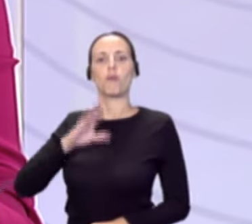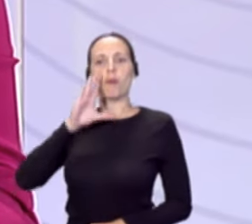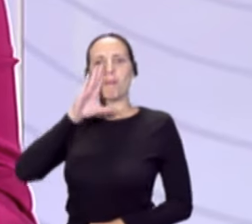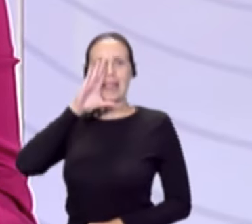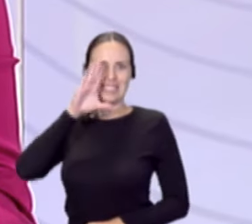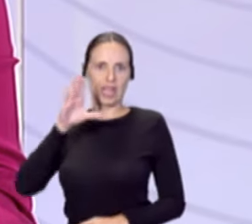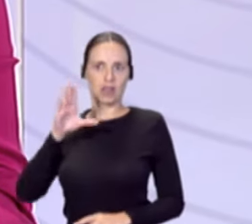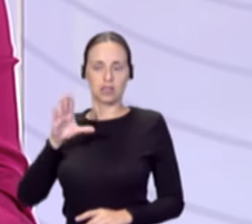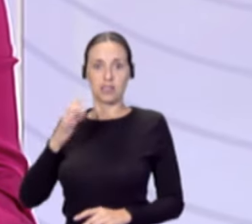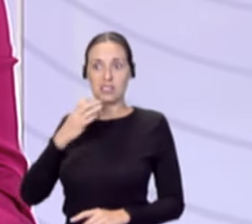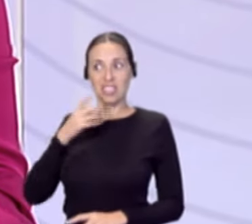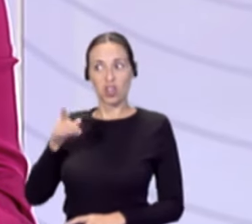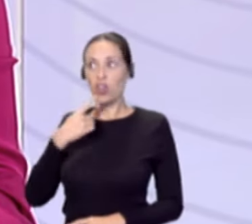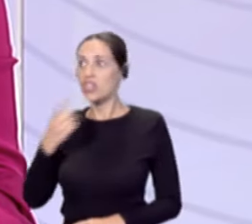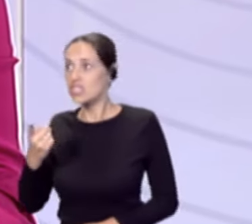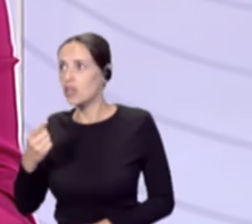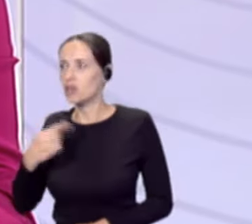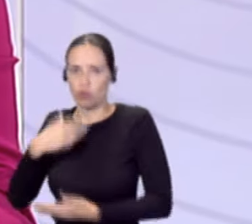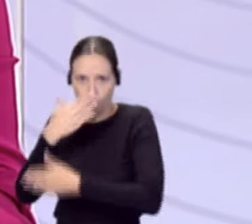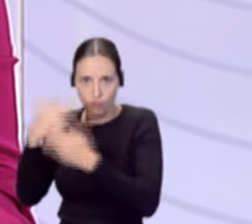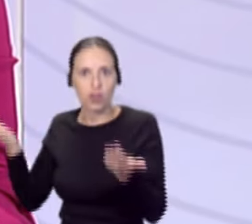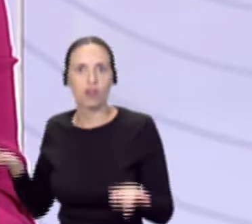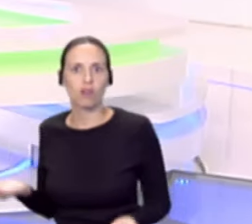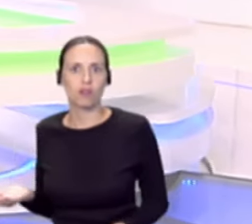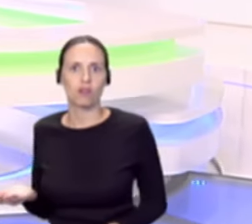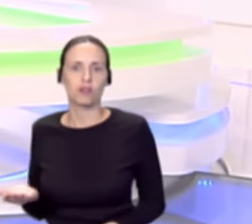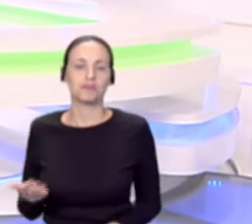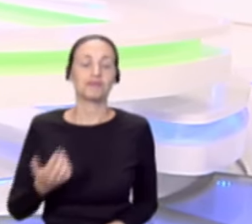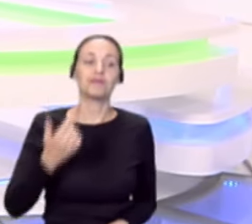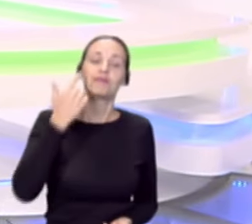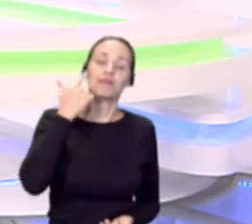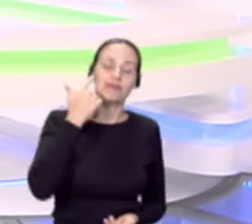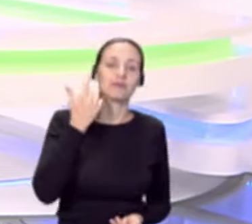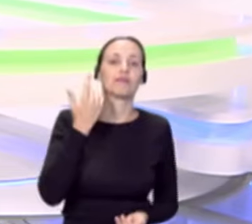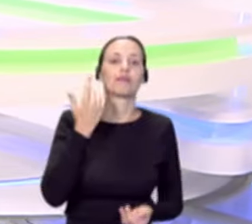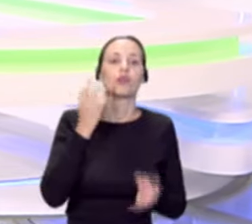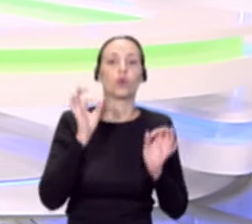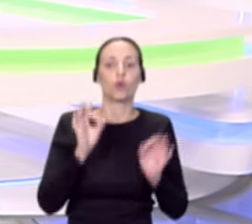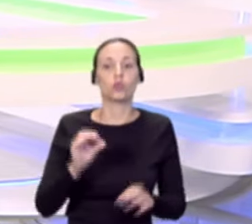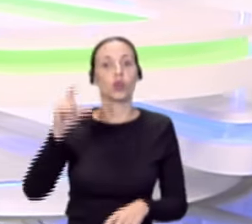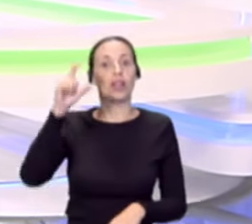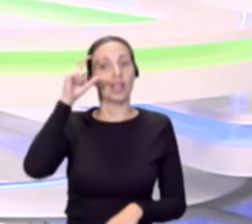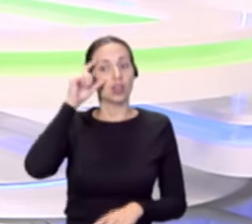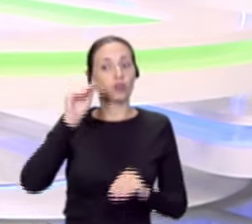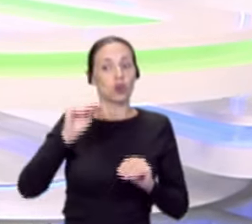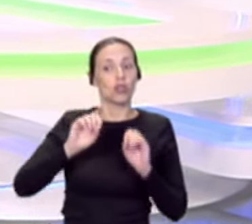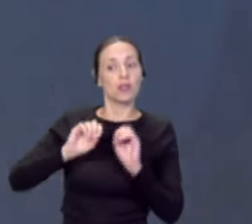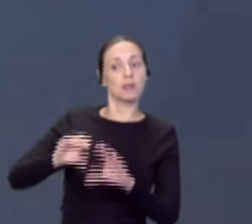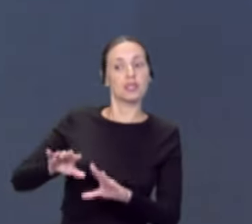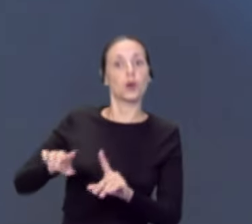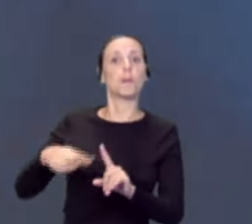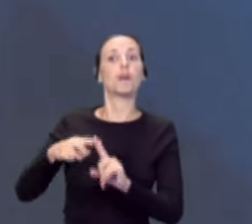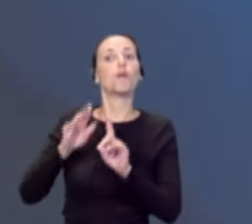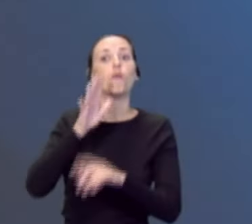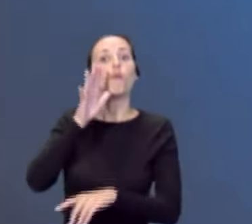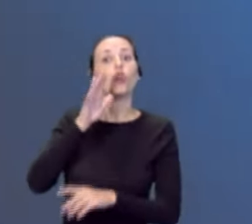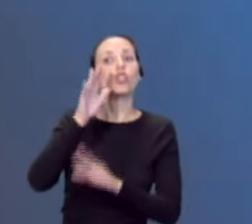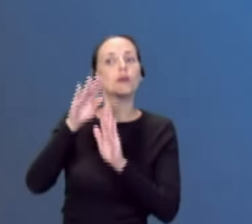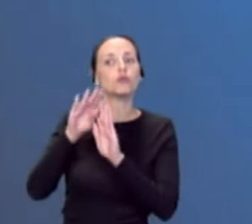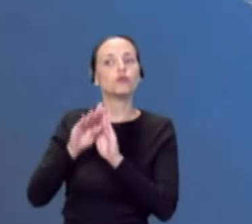creo. Bueno, pues vamos a ver cómo se han tomado esta dimisión de Errejón y los posibles motivos que ha